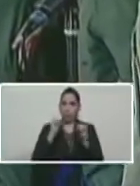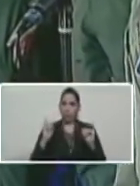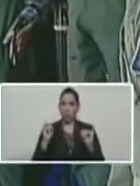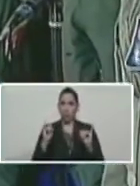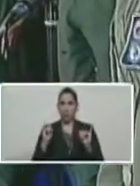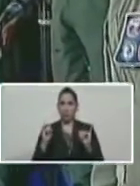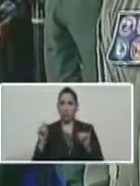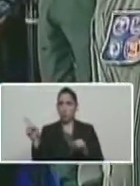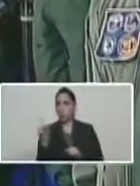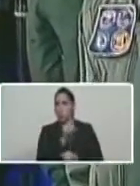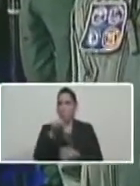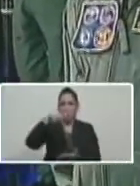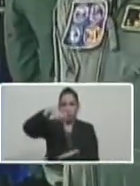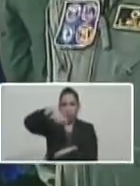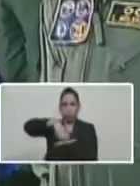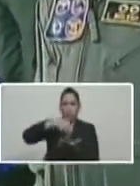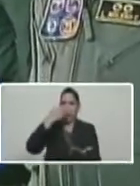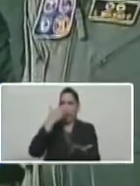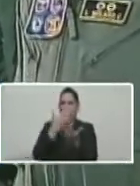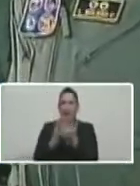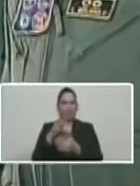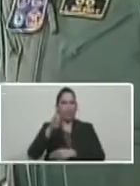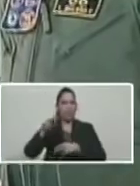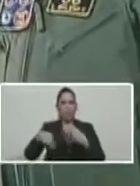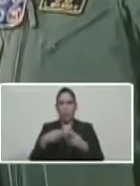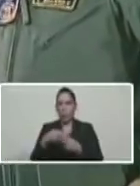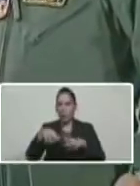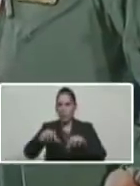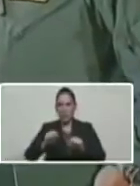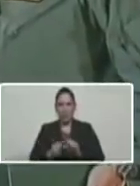no arrodillarse ante ningún imperio.